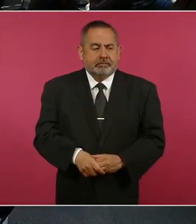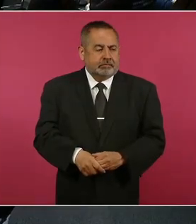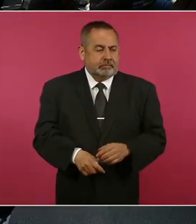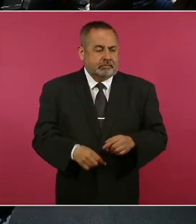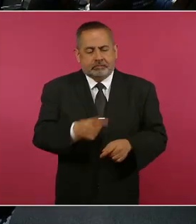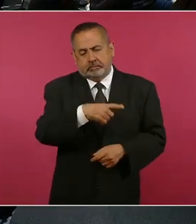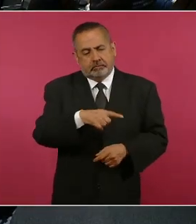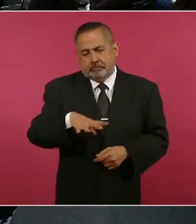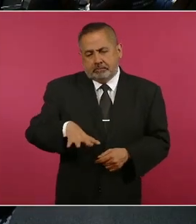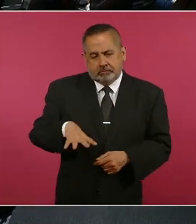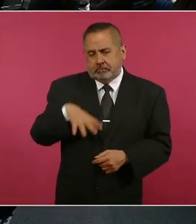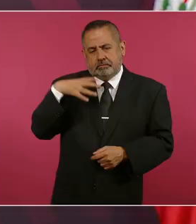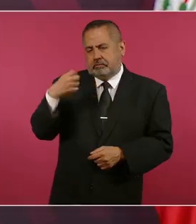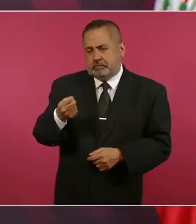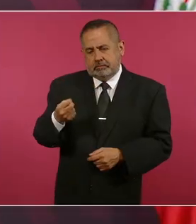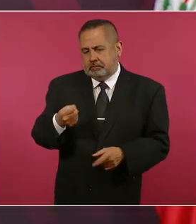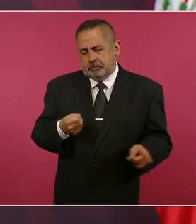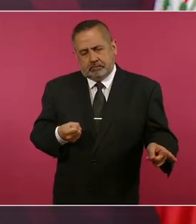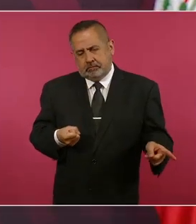abusivo.